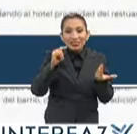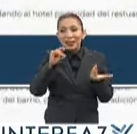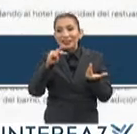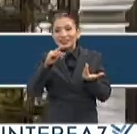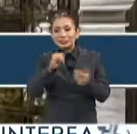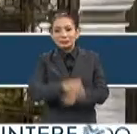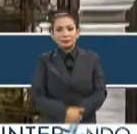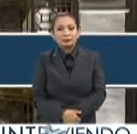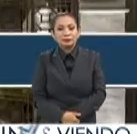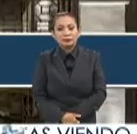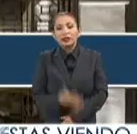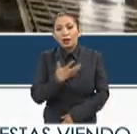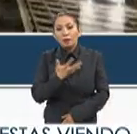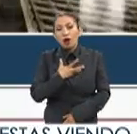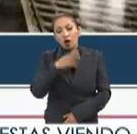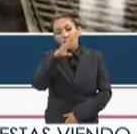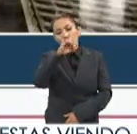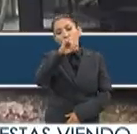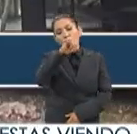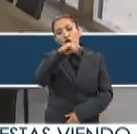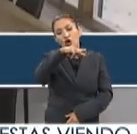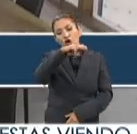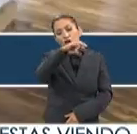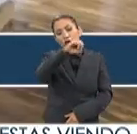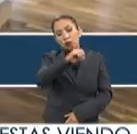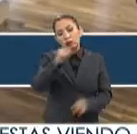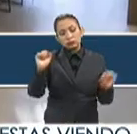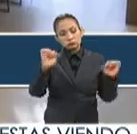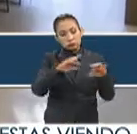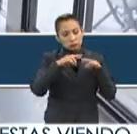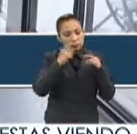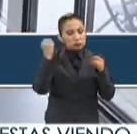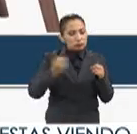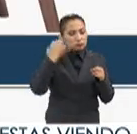¿no? Claro. Tenemos el coloquio, que es el